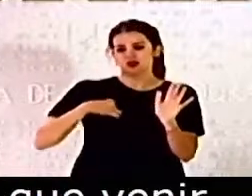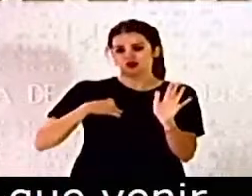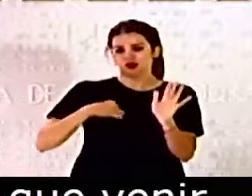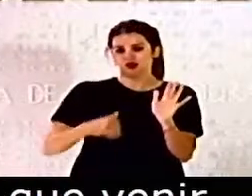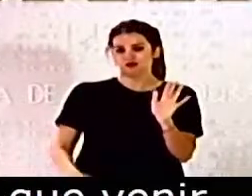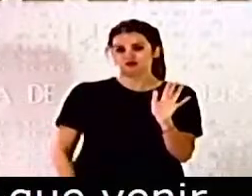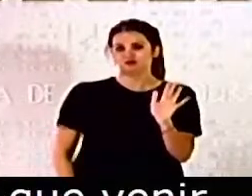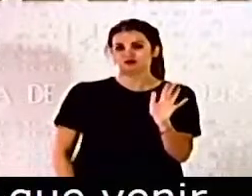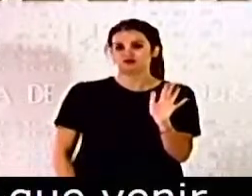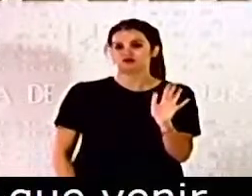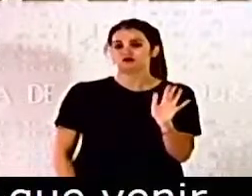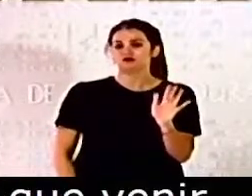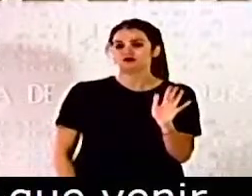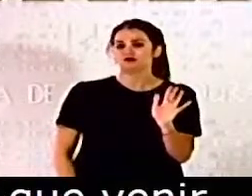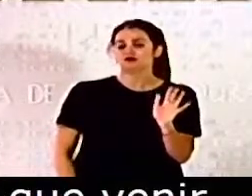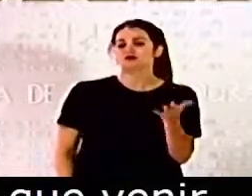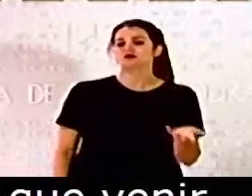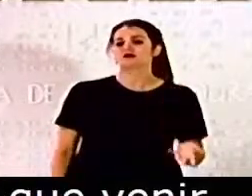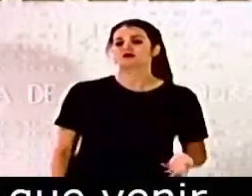Entonces,